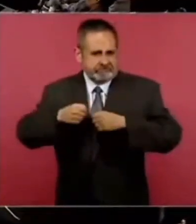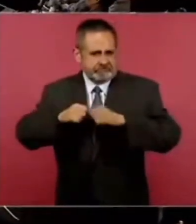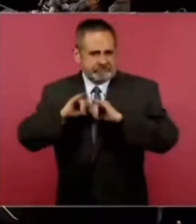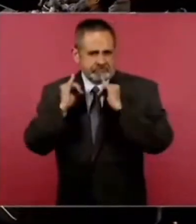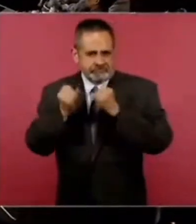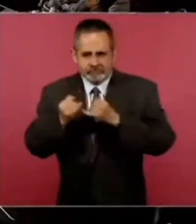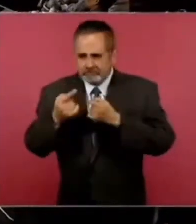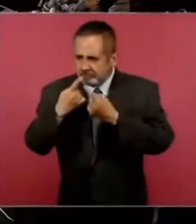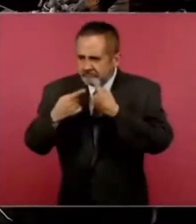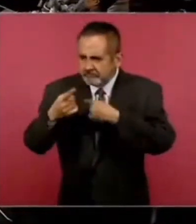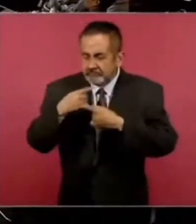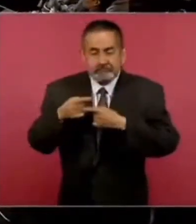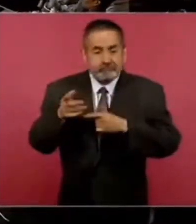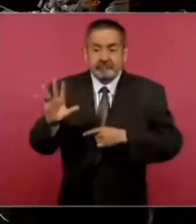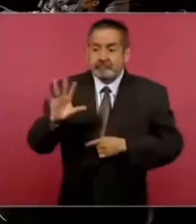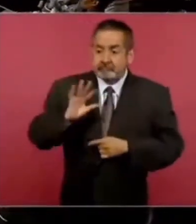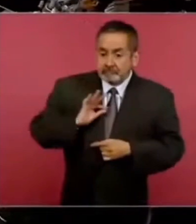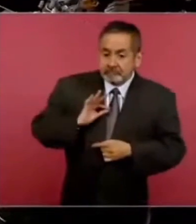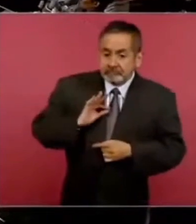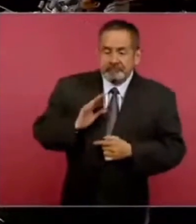pendientes